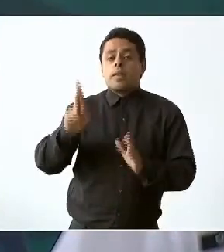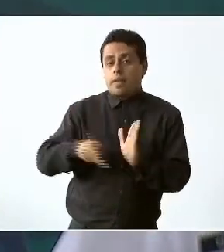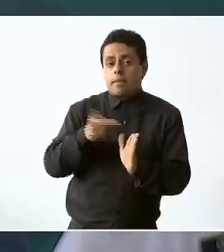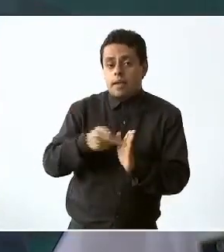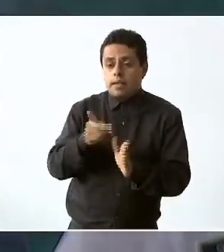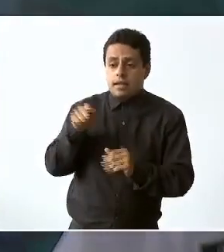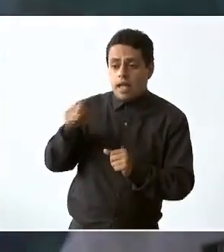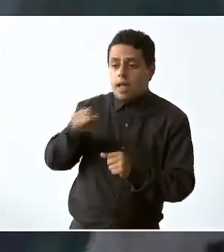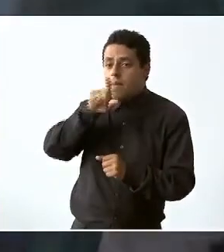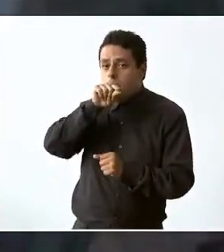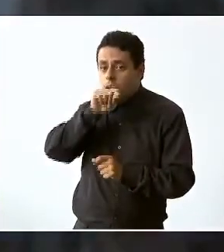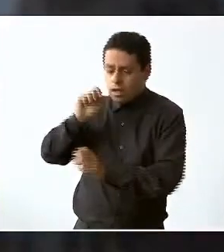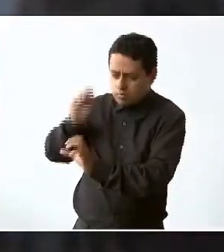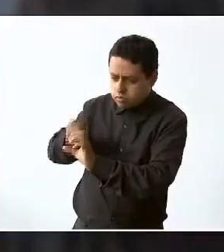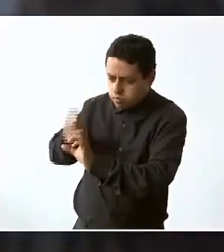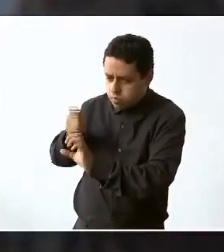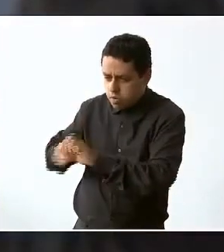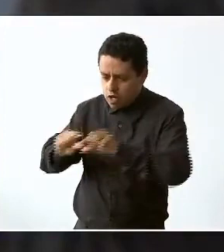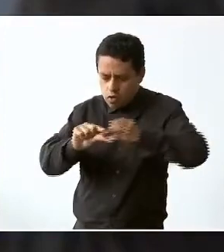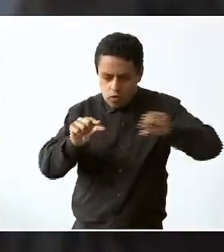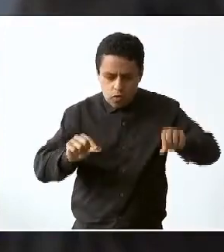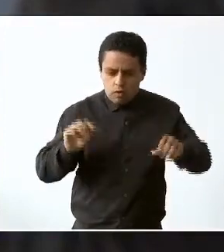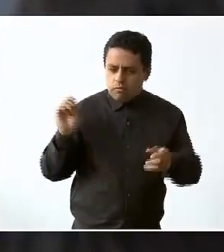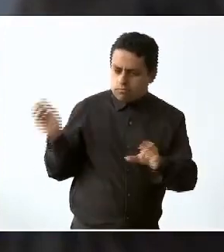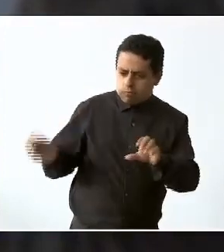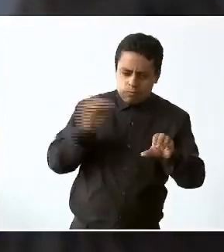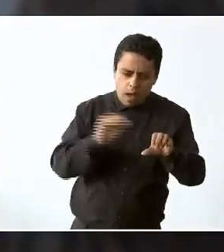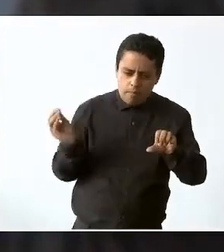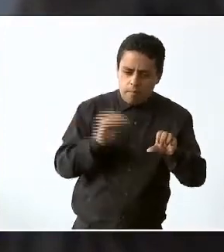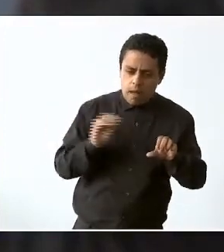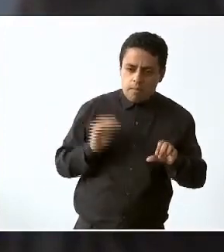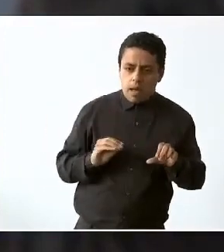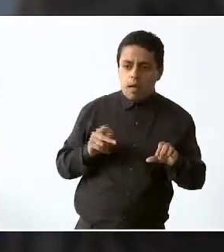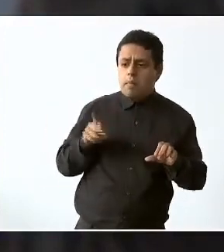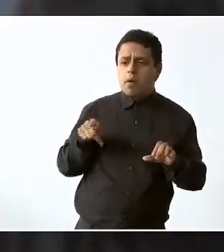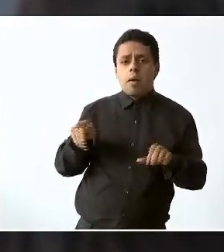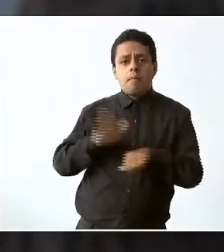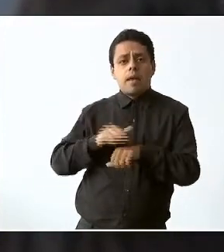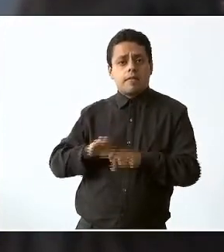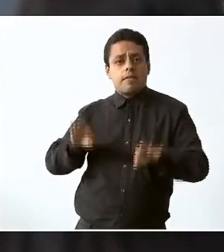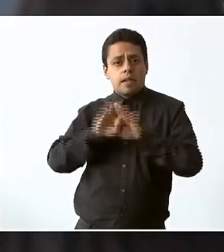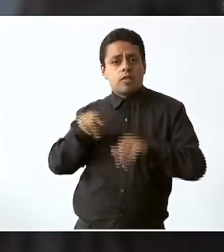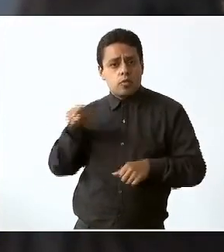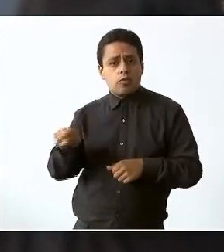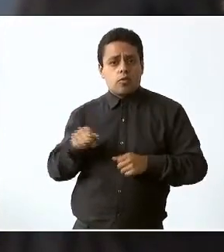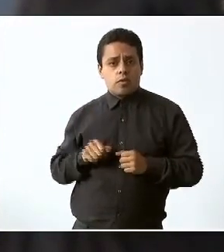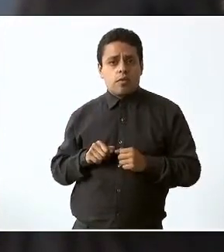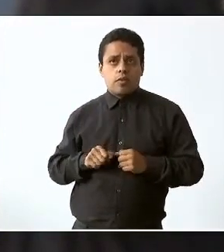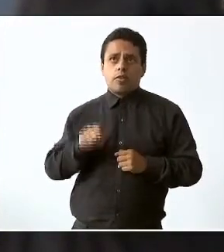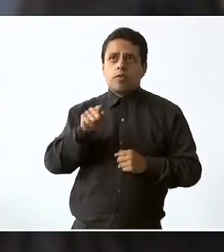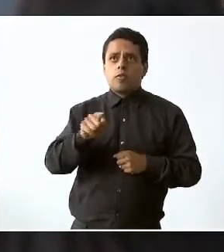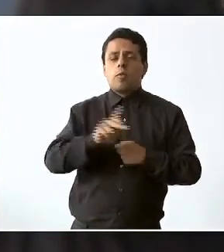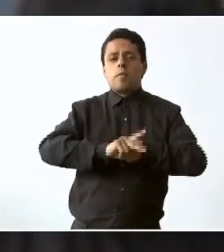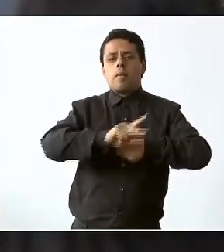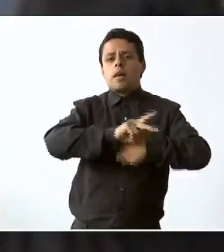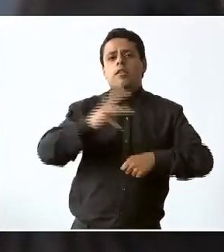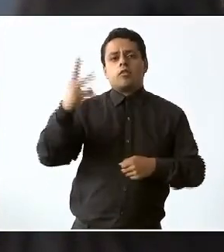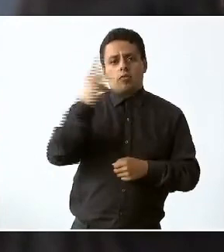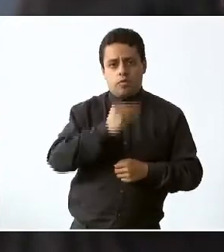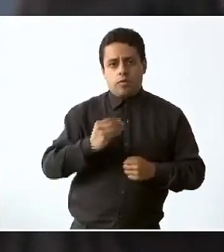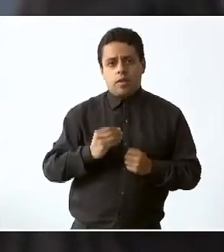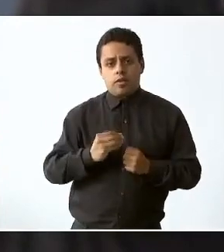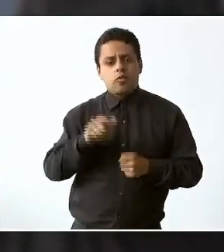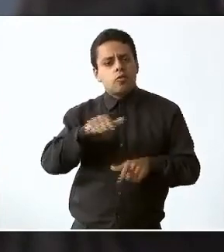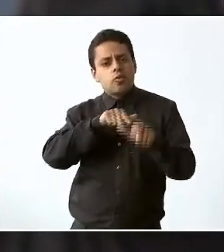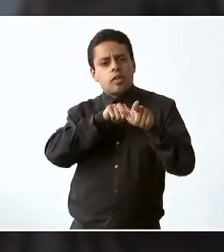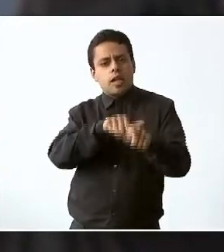el ave taladrada en el hilo del rosario, y es más feliz que tú, patria suave. Sé